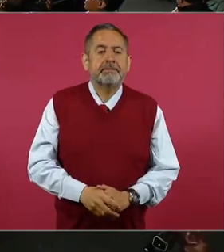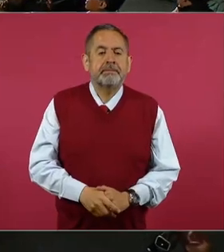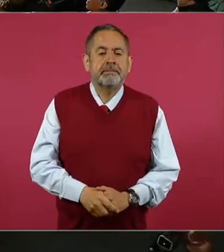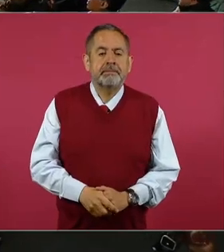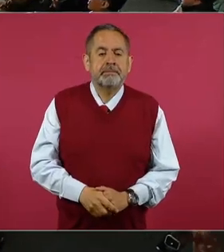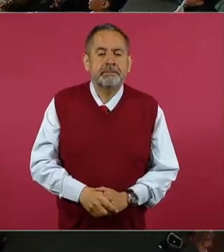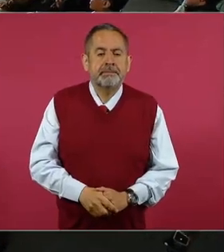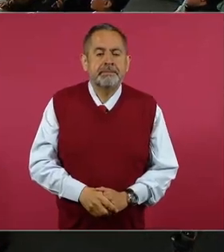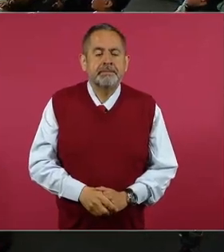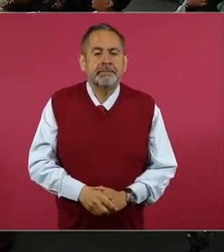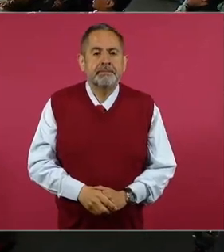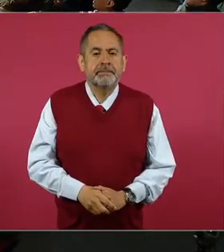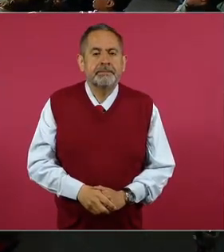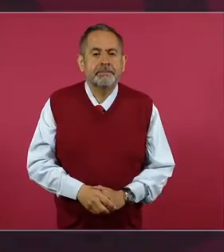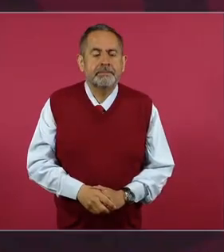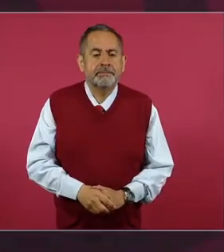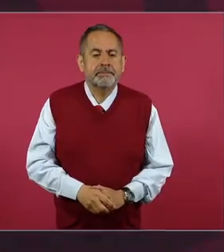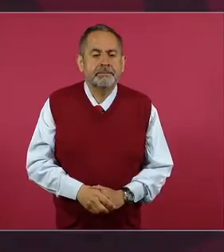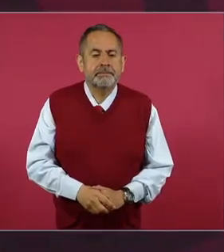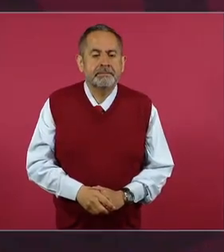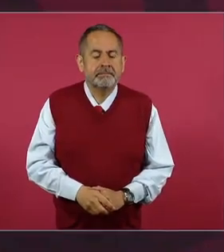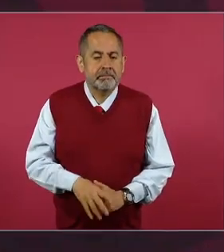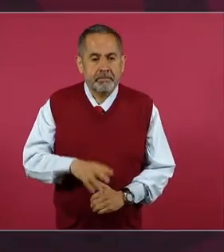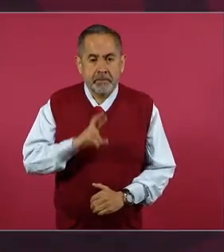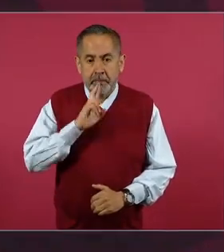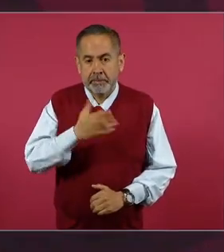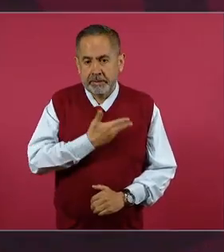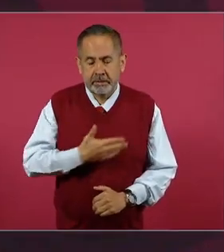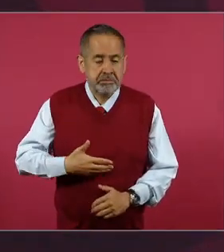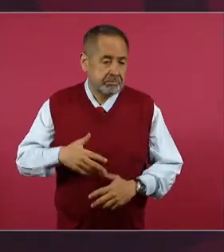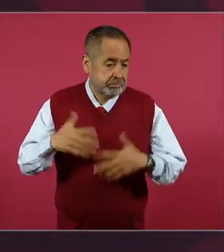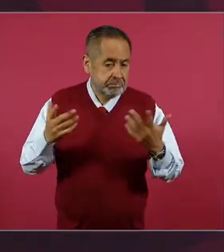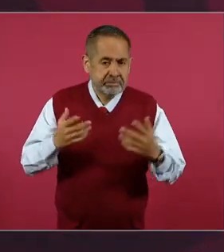hay que esperar la sentencia porque,